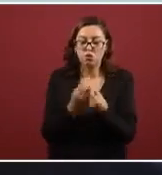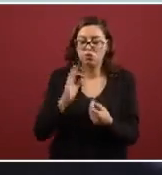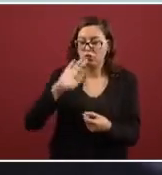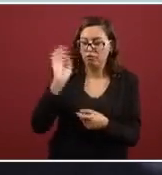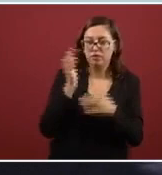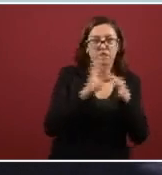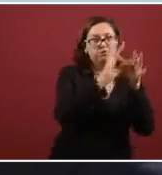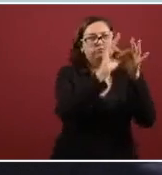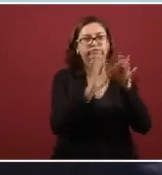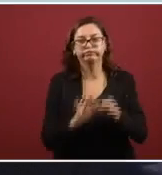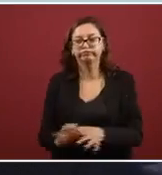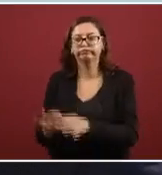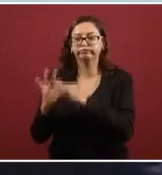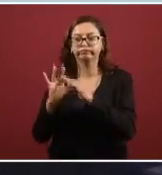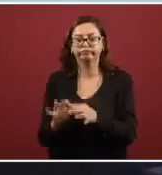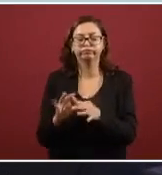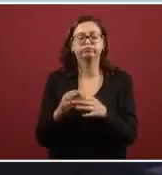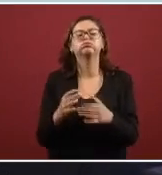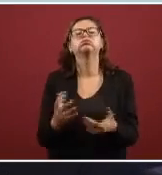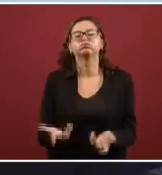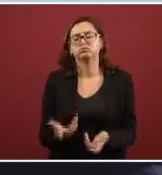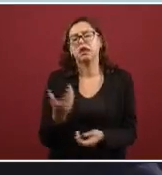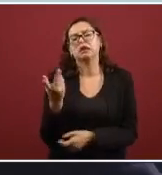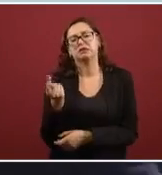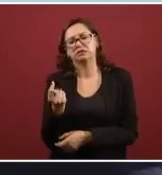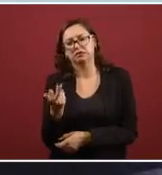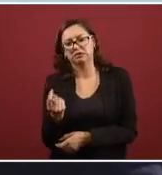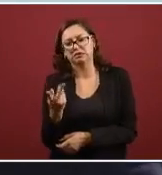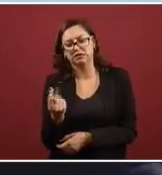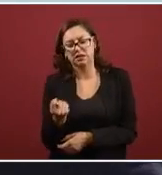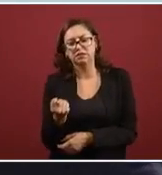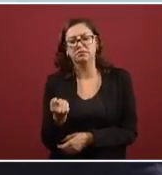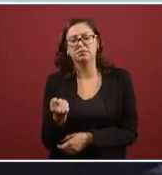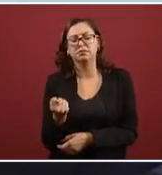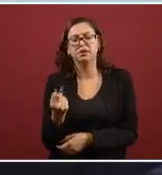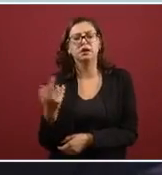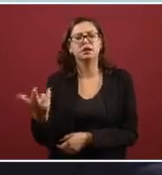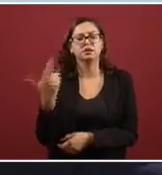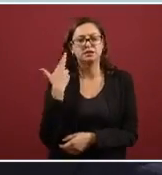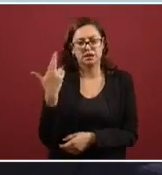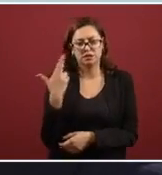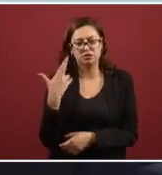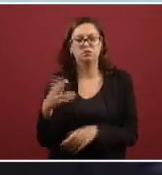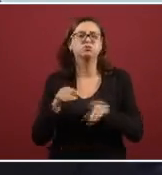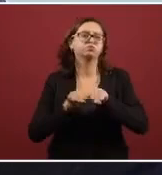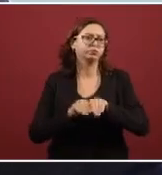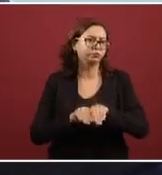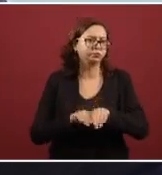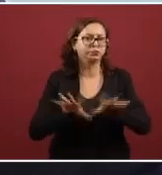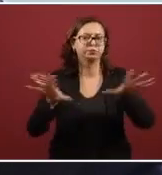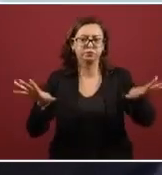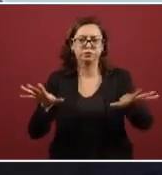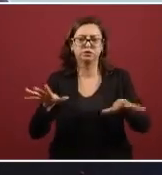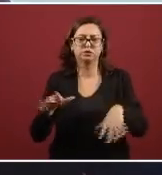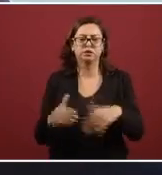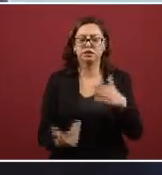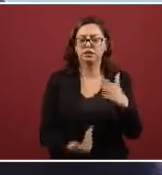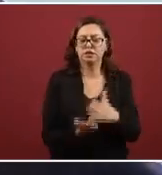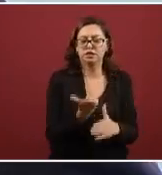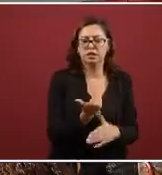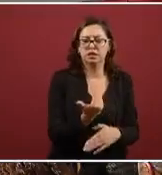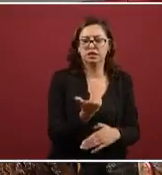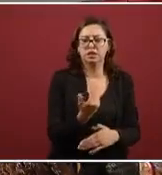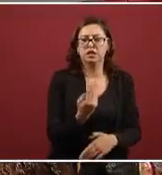a ser transmitida por los medios públicos a través del Sistema Público de Radiodifusión a partir de esa hora,